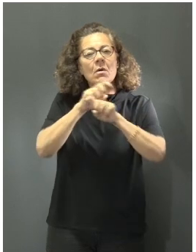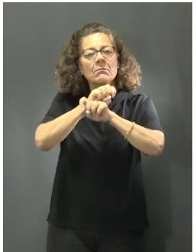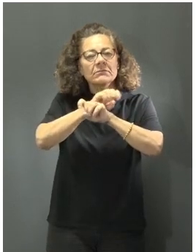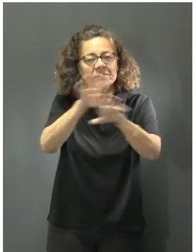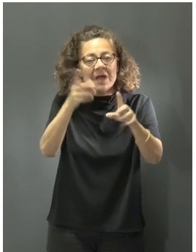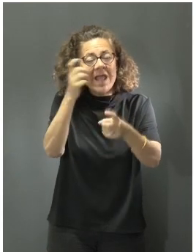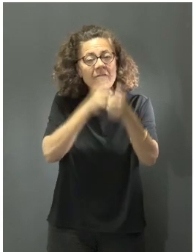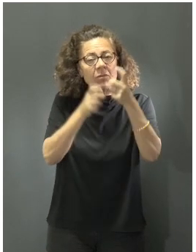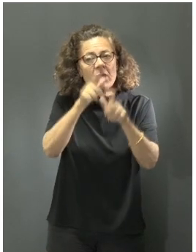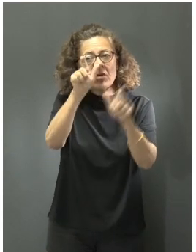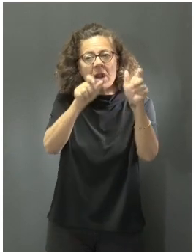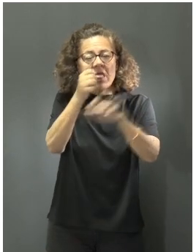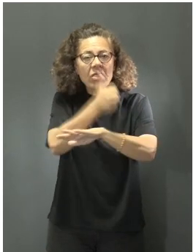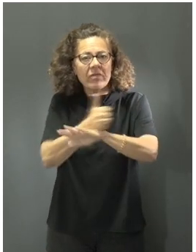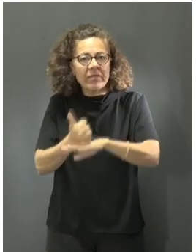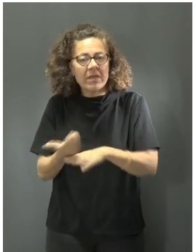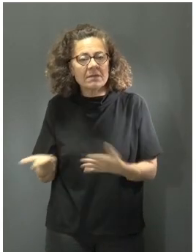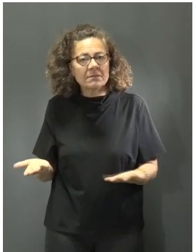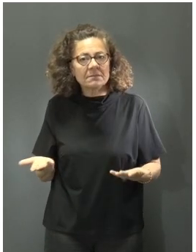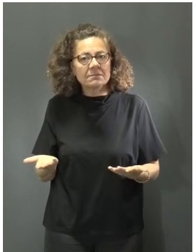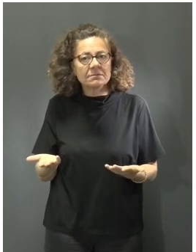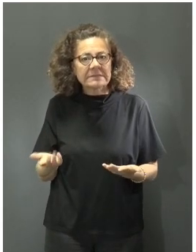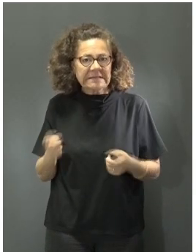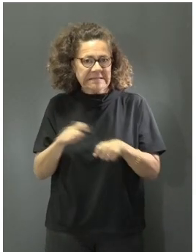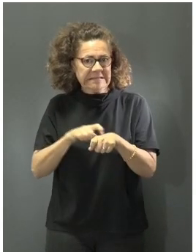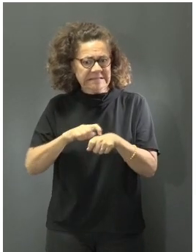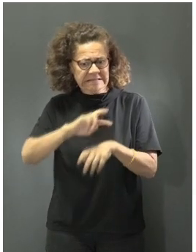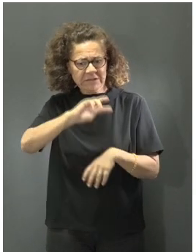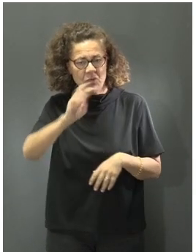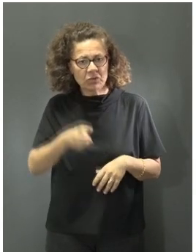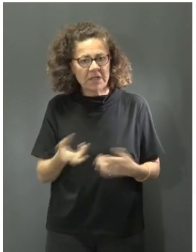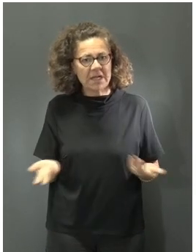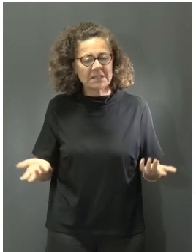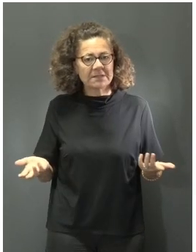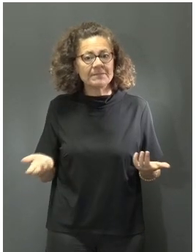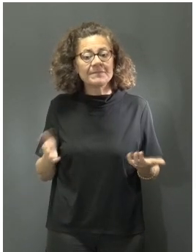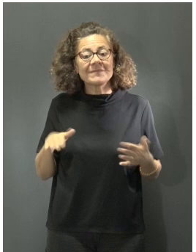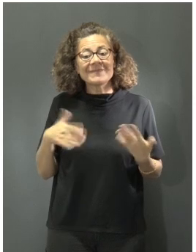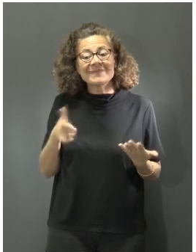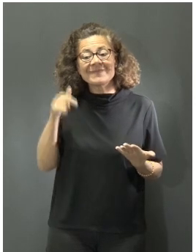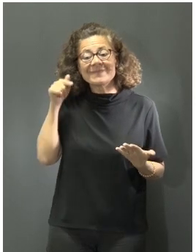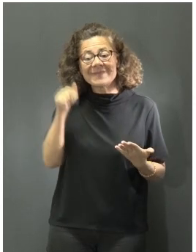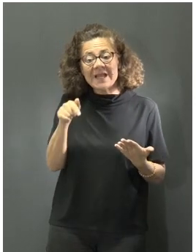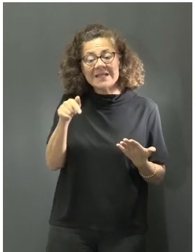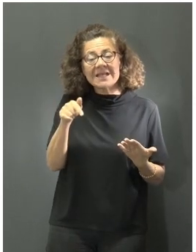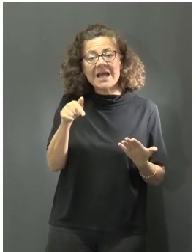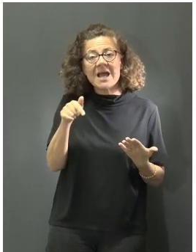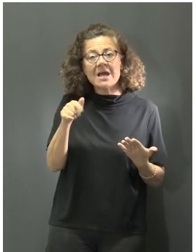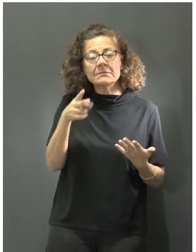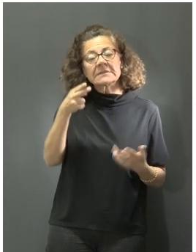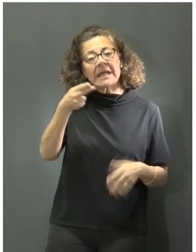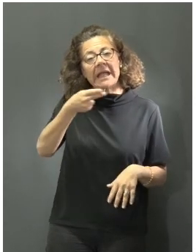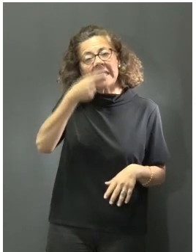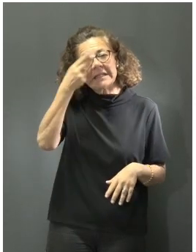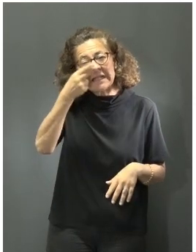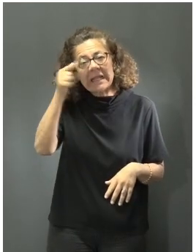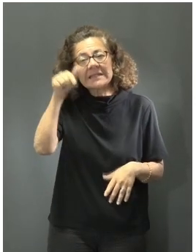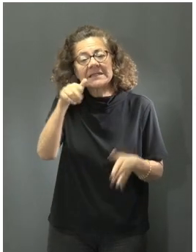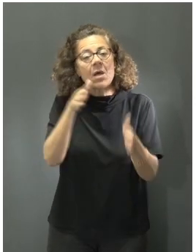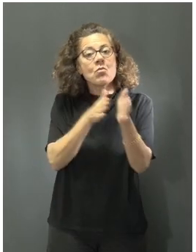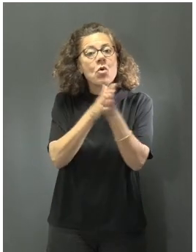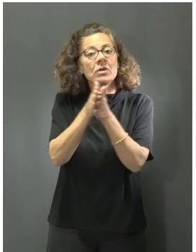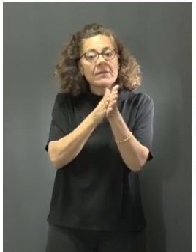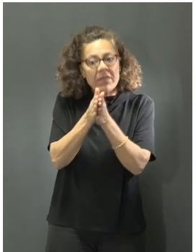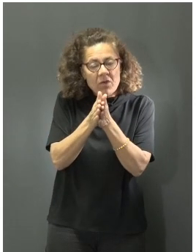ciudadanía, en fin, o sea, otra serie de cosas, ¿no? Entonces, desde ese interés y esa motivación